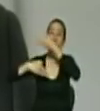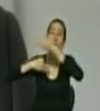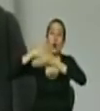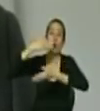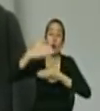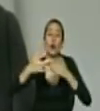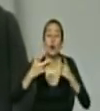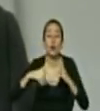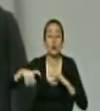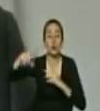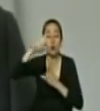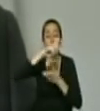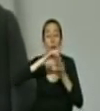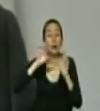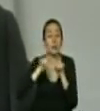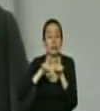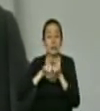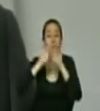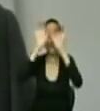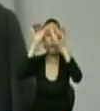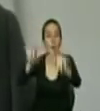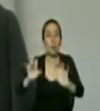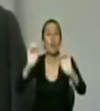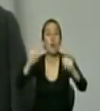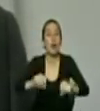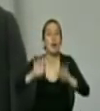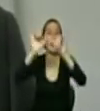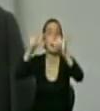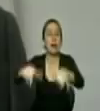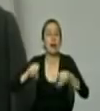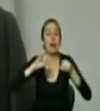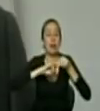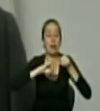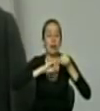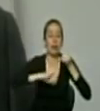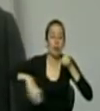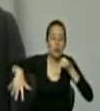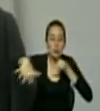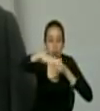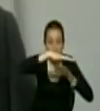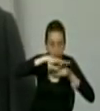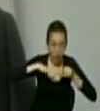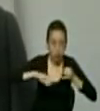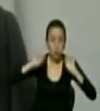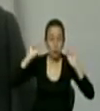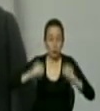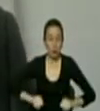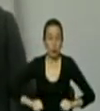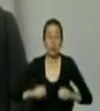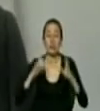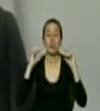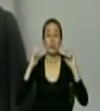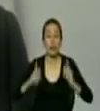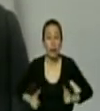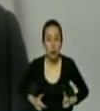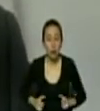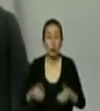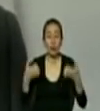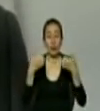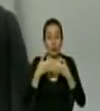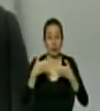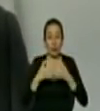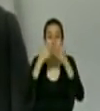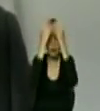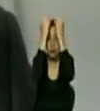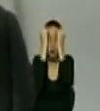aerosoles, donde el virus podría suspenderse, y por eso la necesidad que el personal sanitario tenga medidas de protección que incluyen